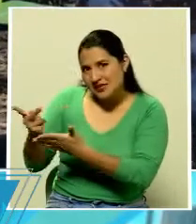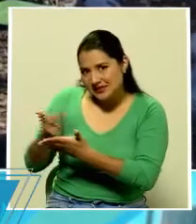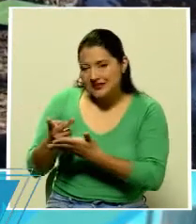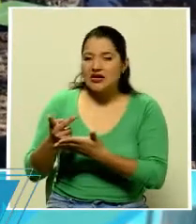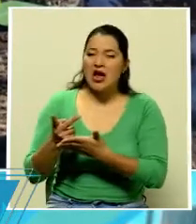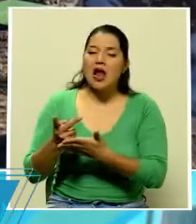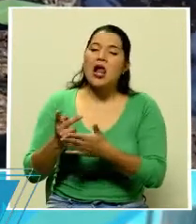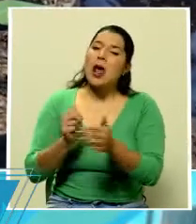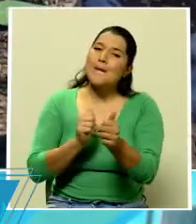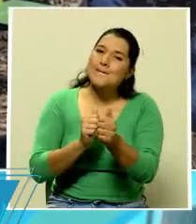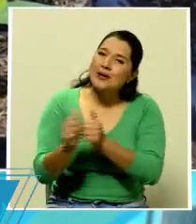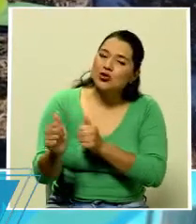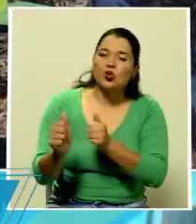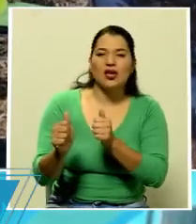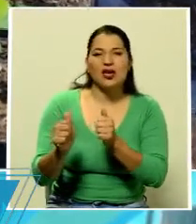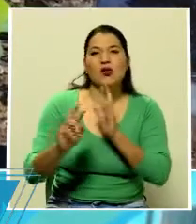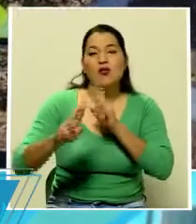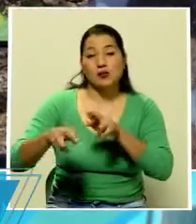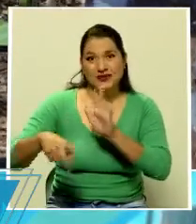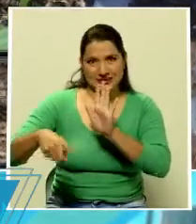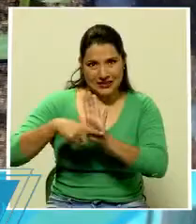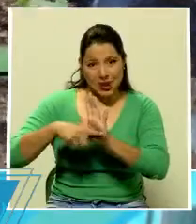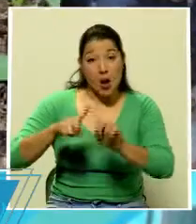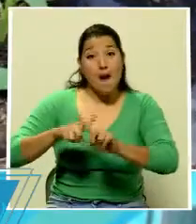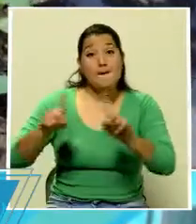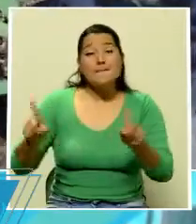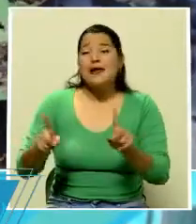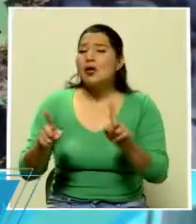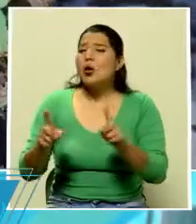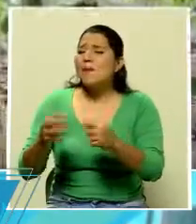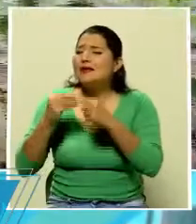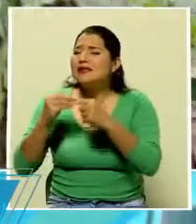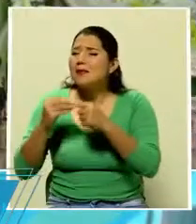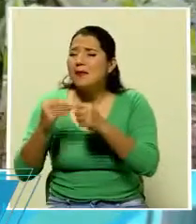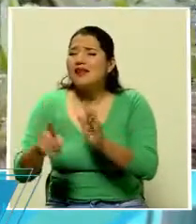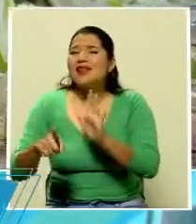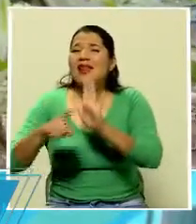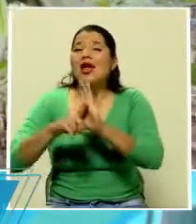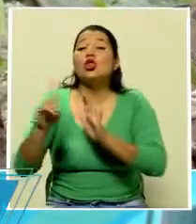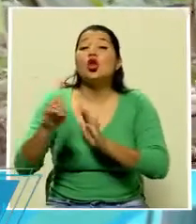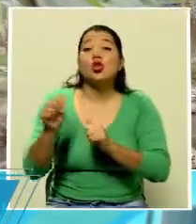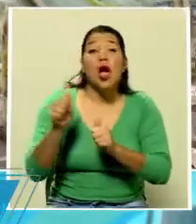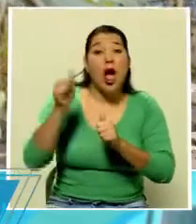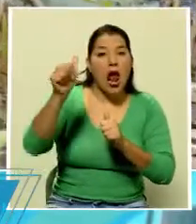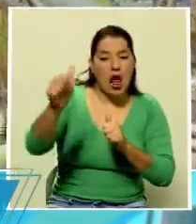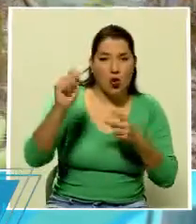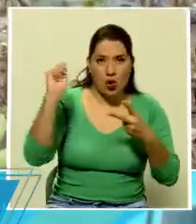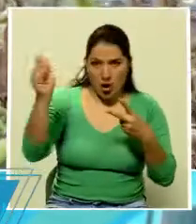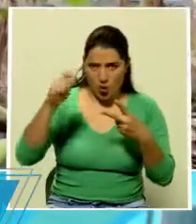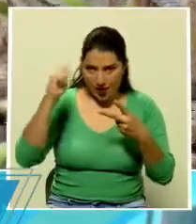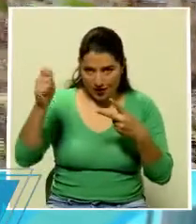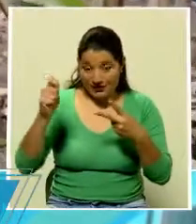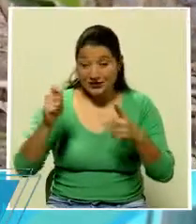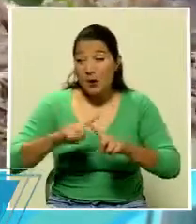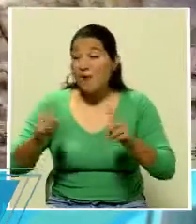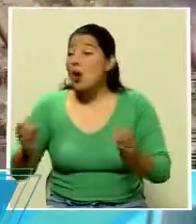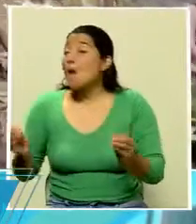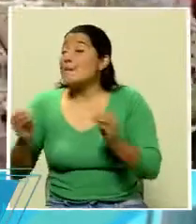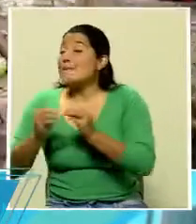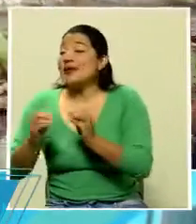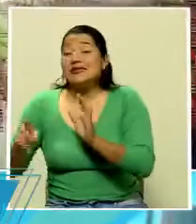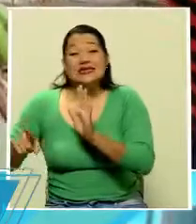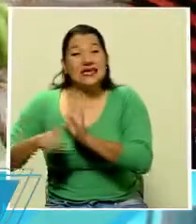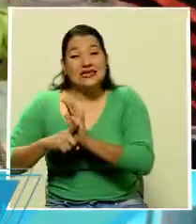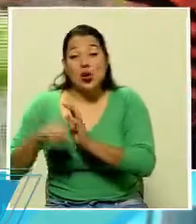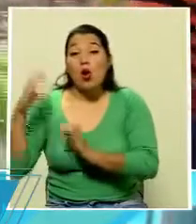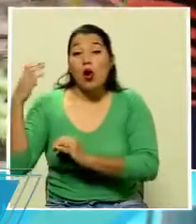menos negativas las encontramos en Alajuela y Guanacaste, mientras que las tendencias más negativas están en Cartago y San José,